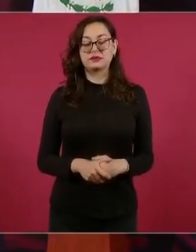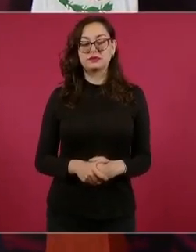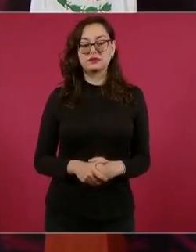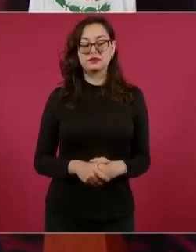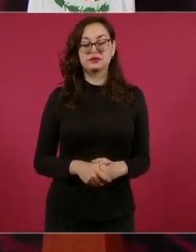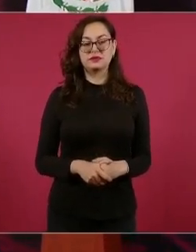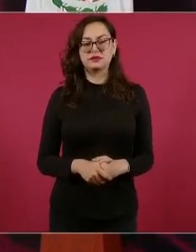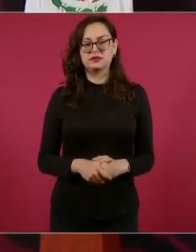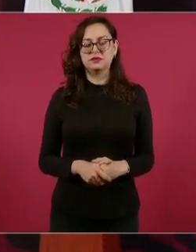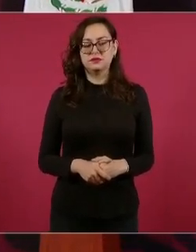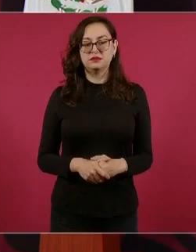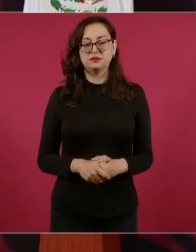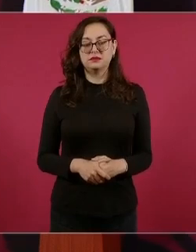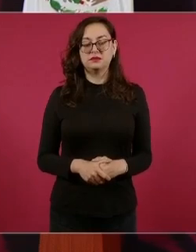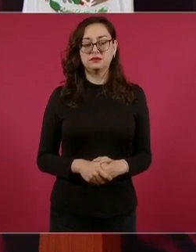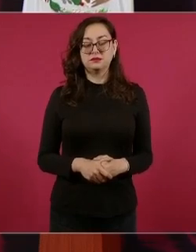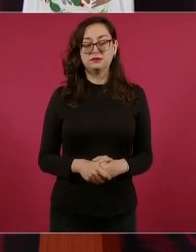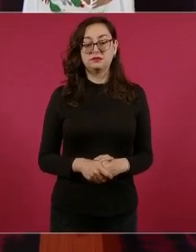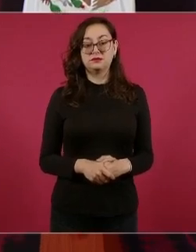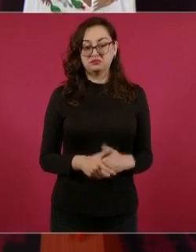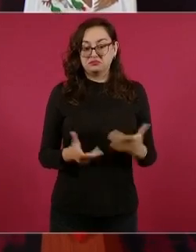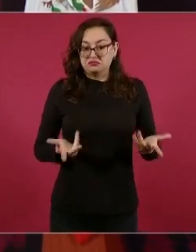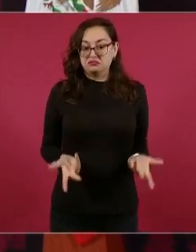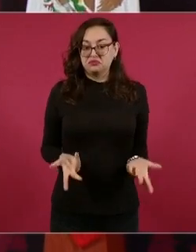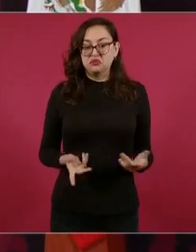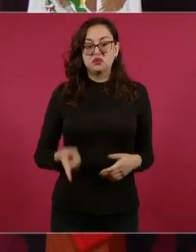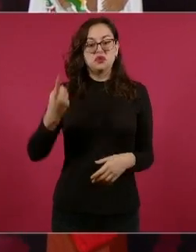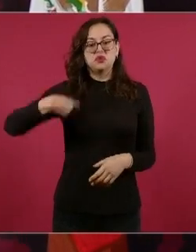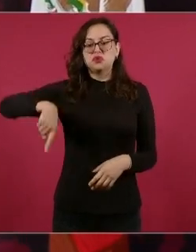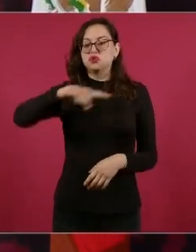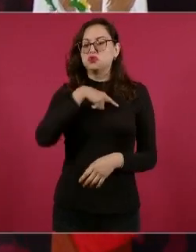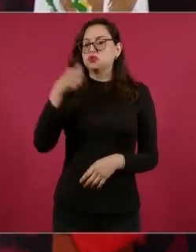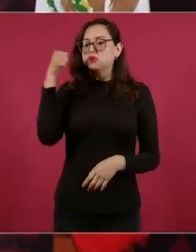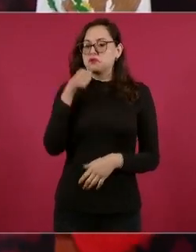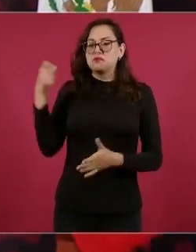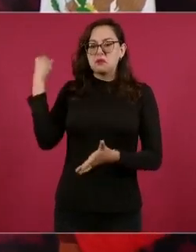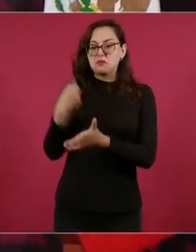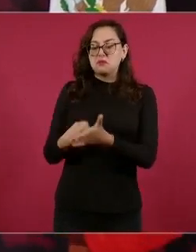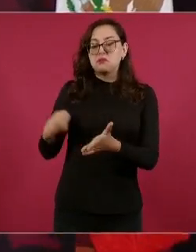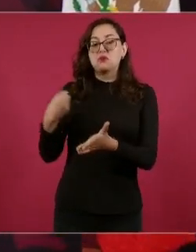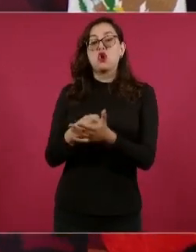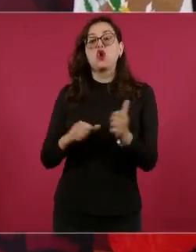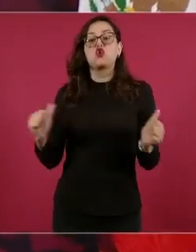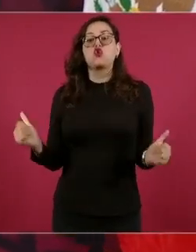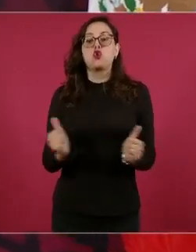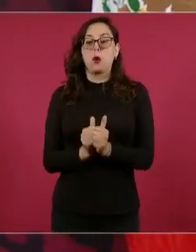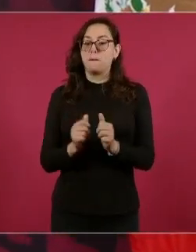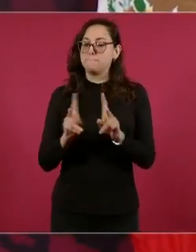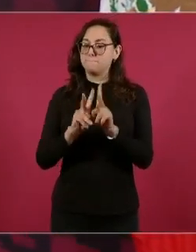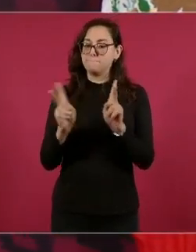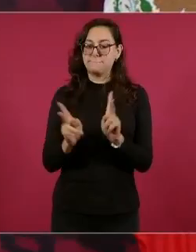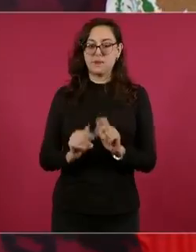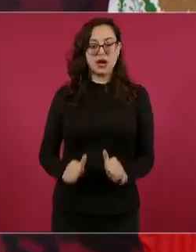mecanismos, siempre luchando por la vía pacífica, ¿no?, que usamos fue